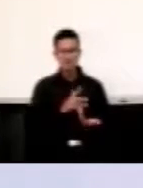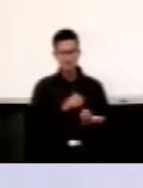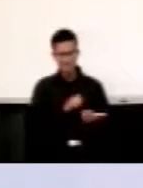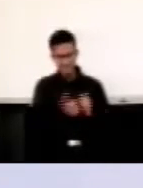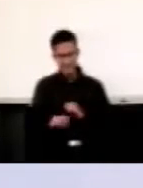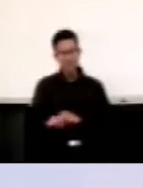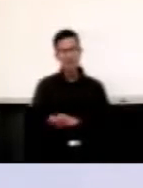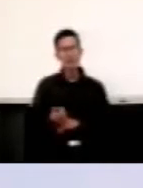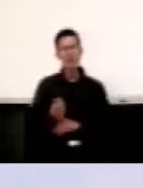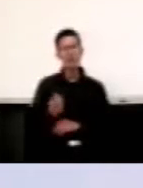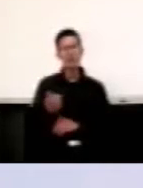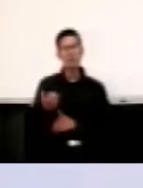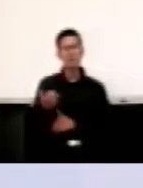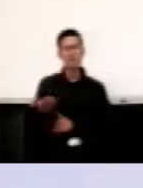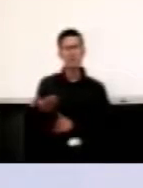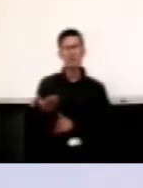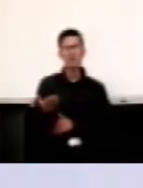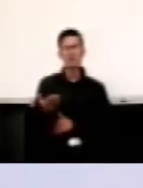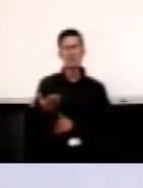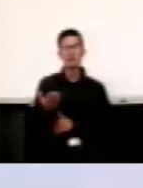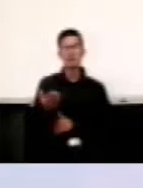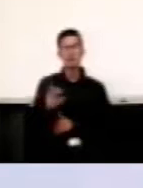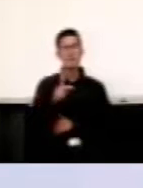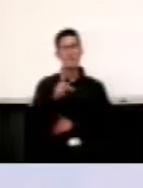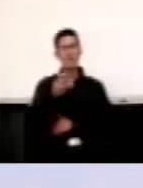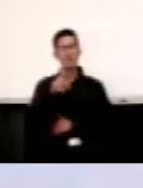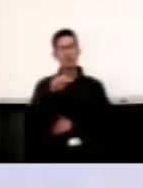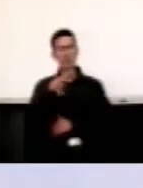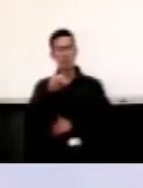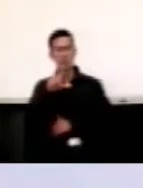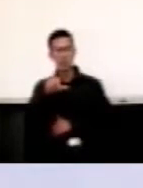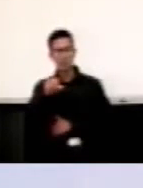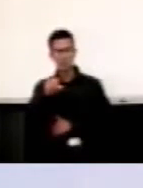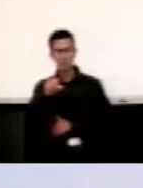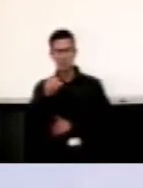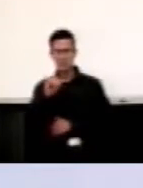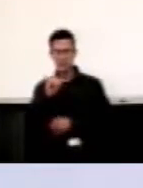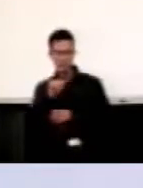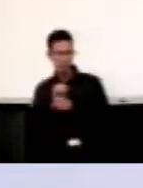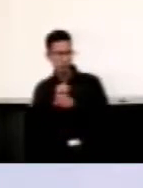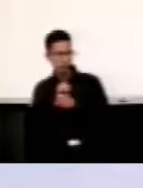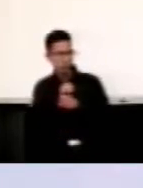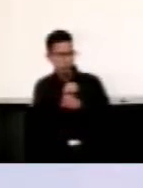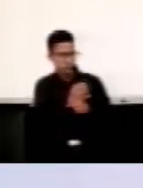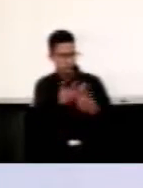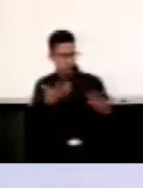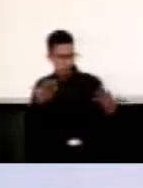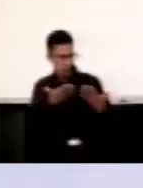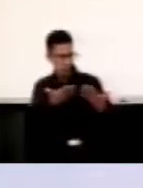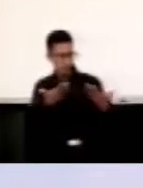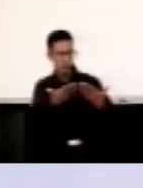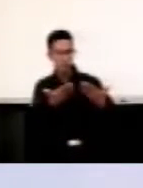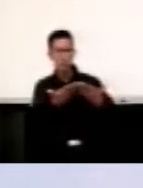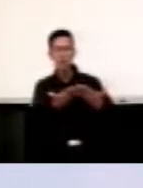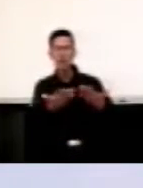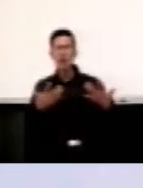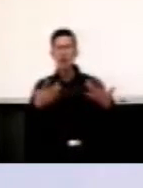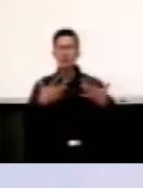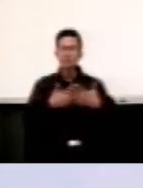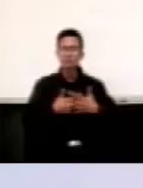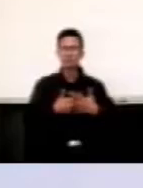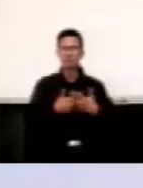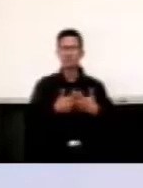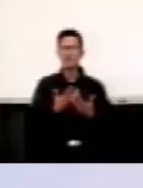científico, en este caso politólogo, tiene que hacer de todos esos materiales para ofrecernos una visión de cómo